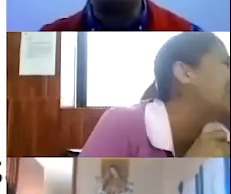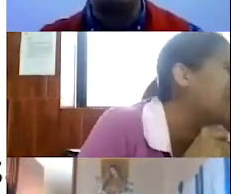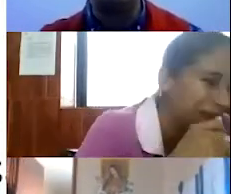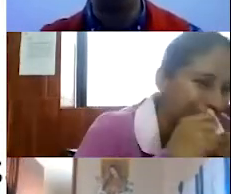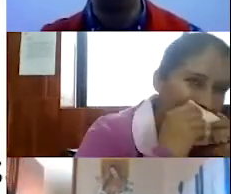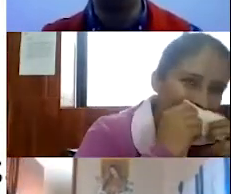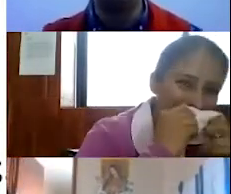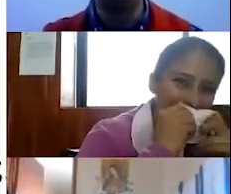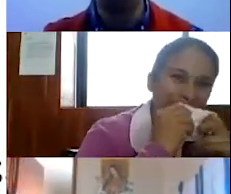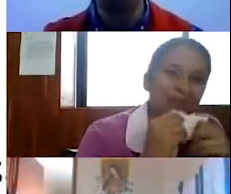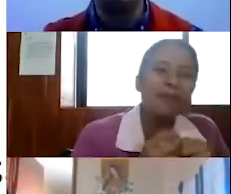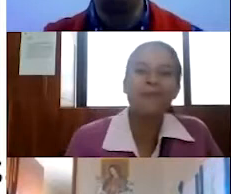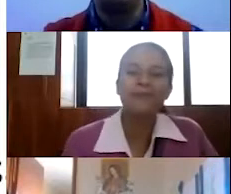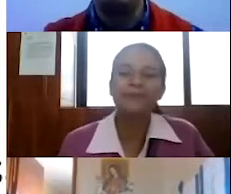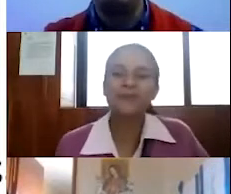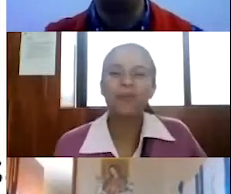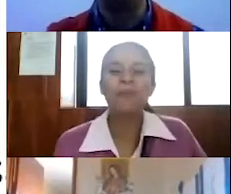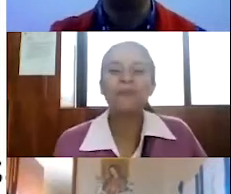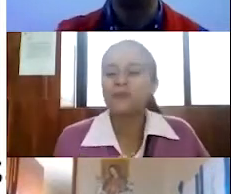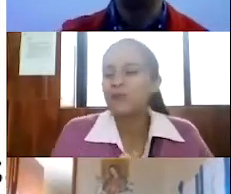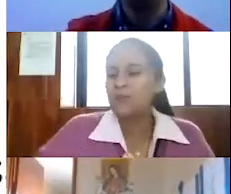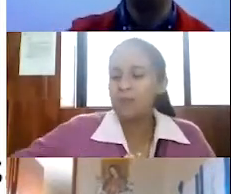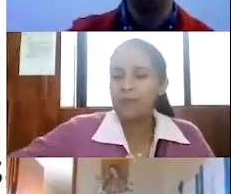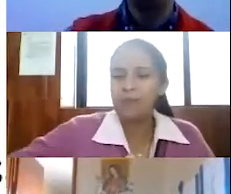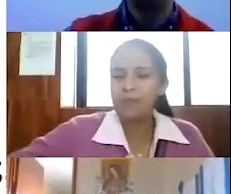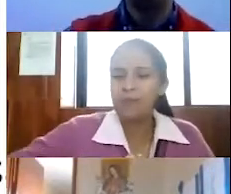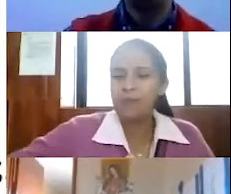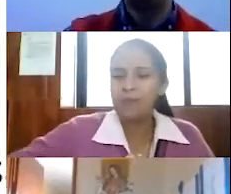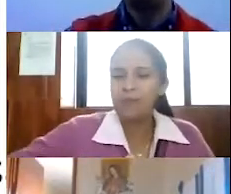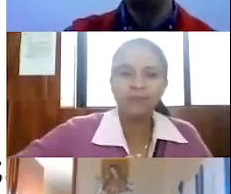temporal, inmediata y temporal. ¿Ok?